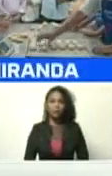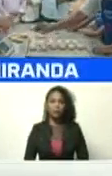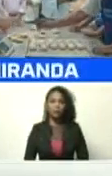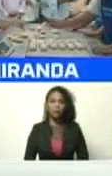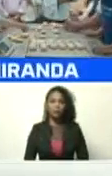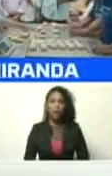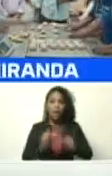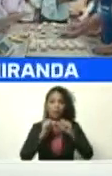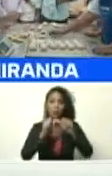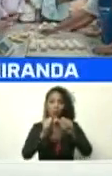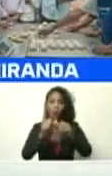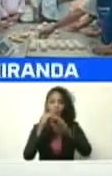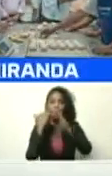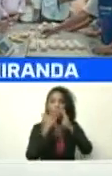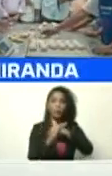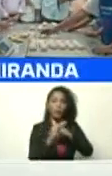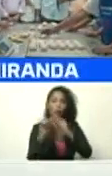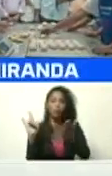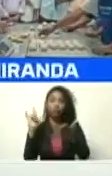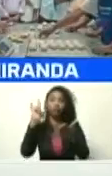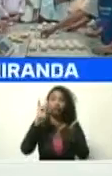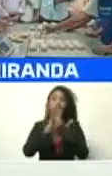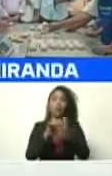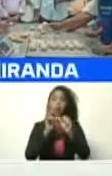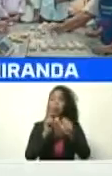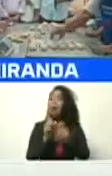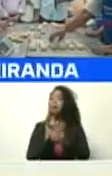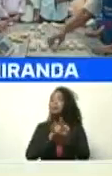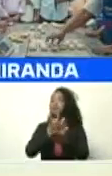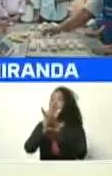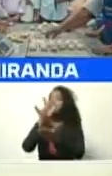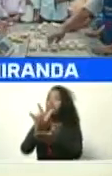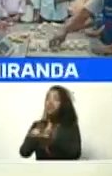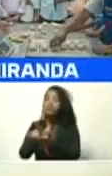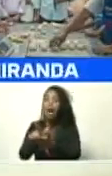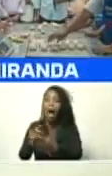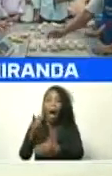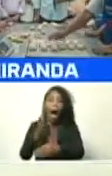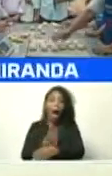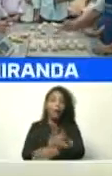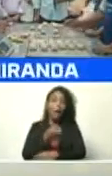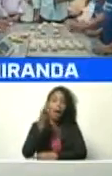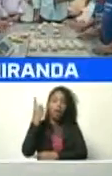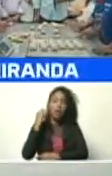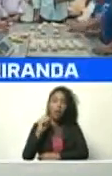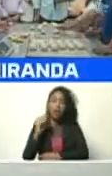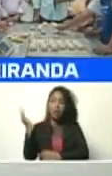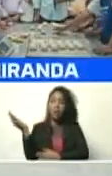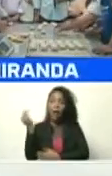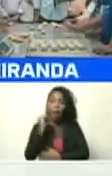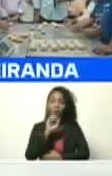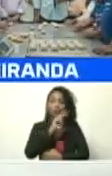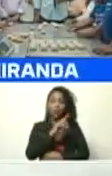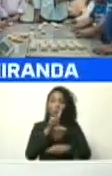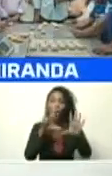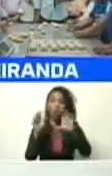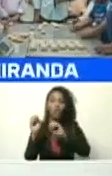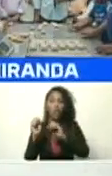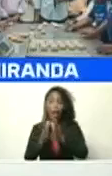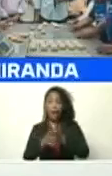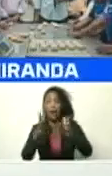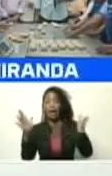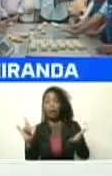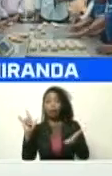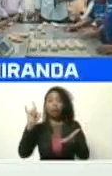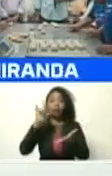Y seguiremos enviando nuestros avioncitos. Antes de ayer trajimos 280 en un avión, tremendo avión,